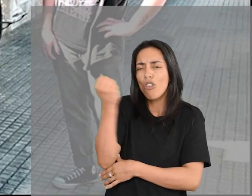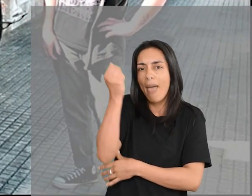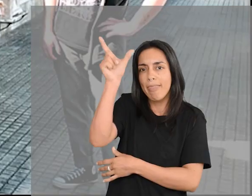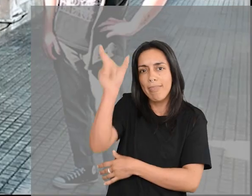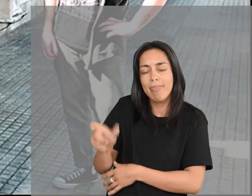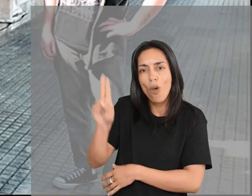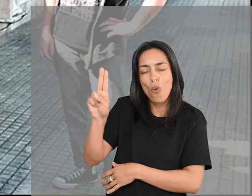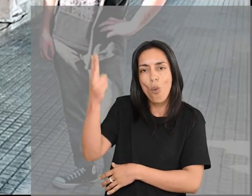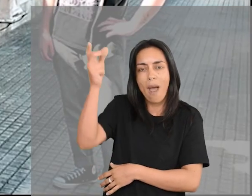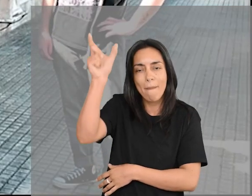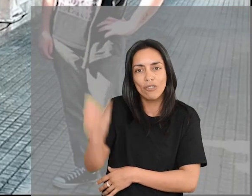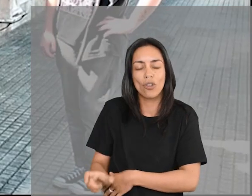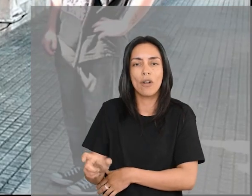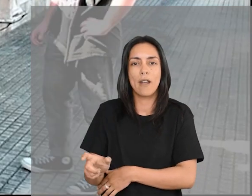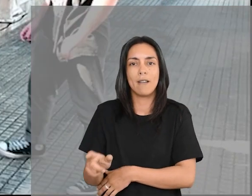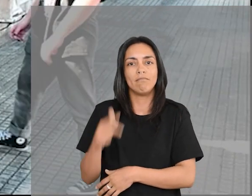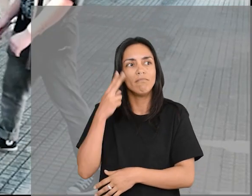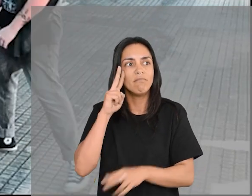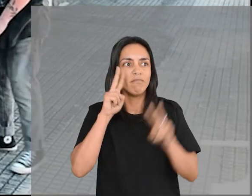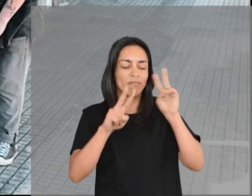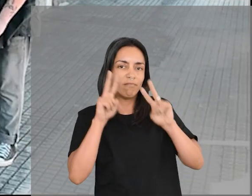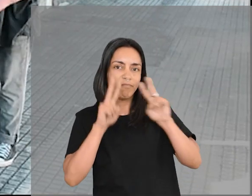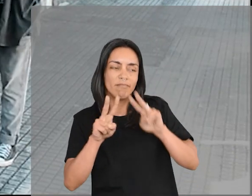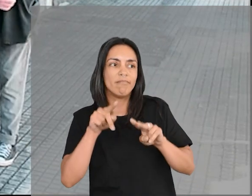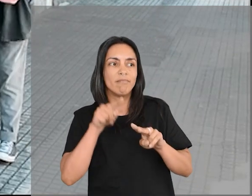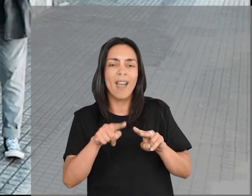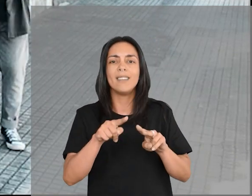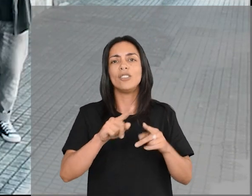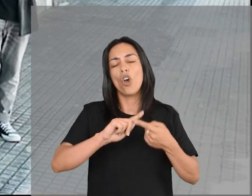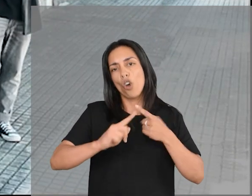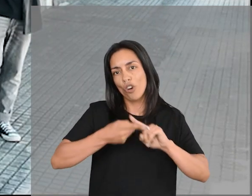Como pueden observar, esta fue una coordinación